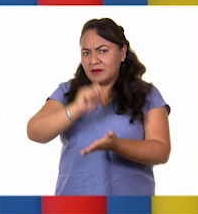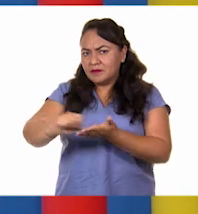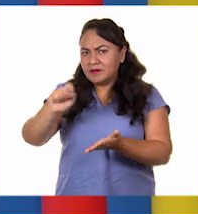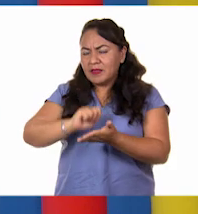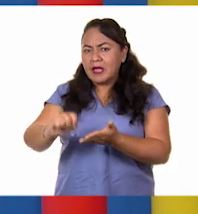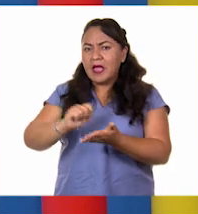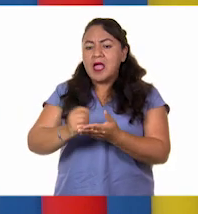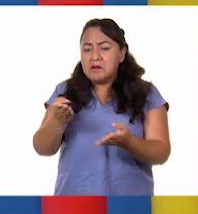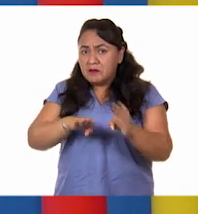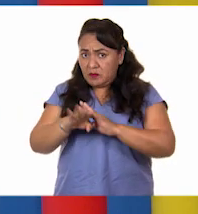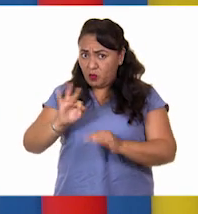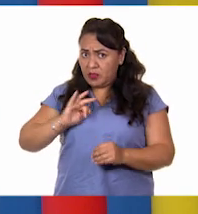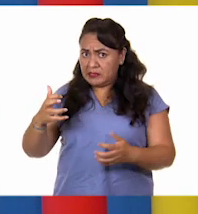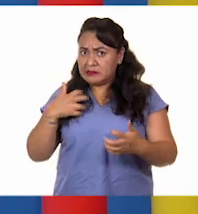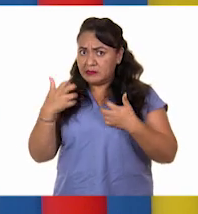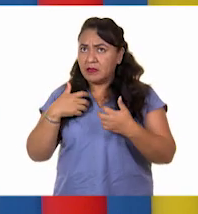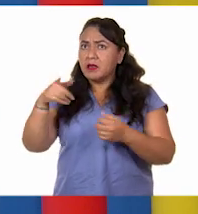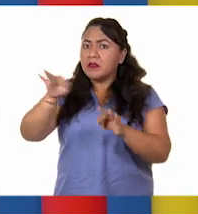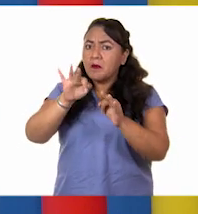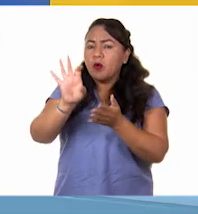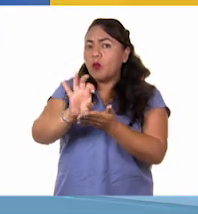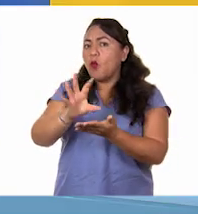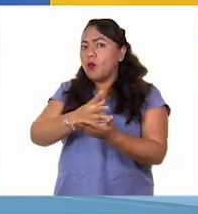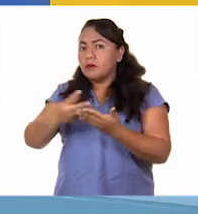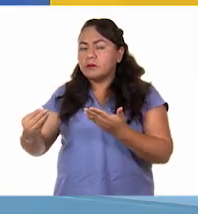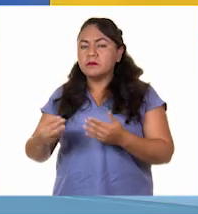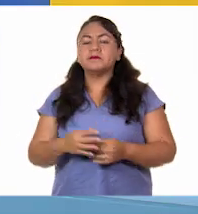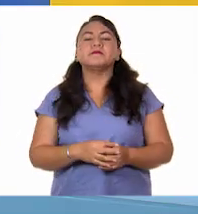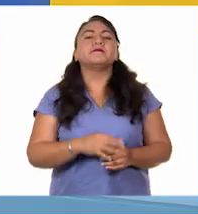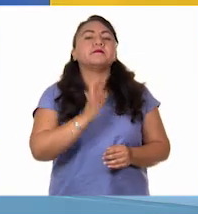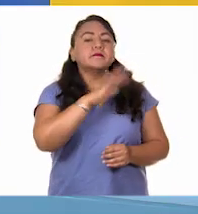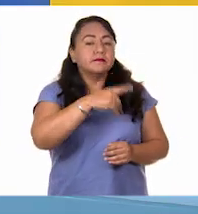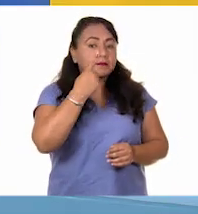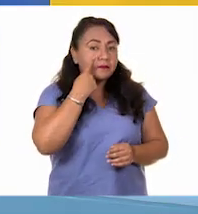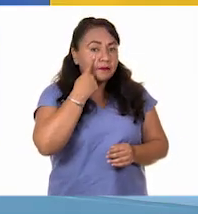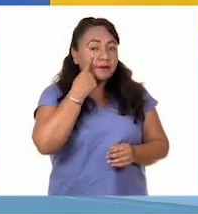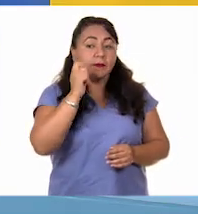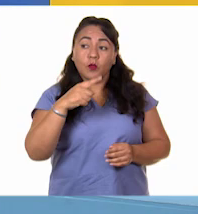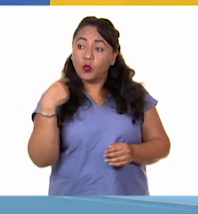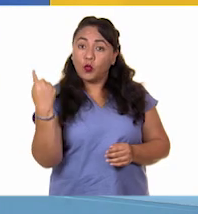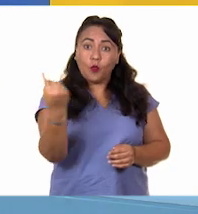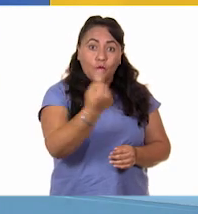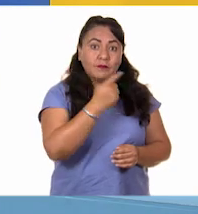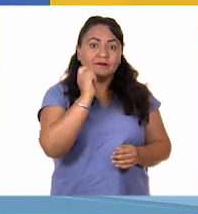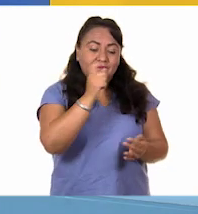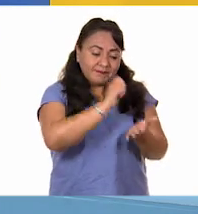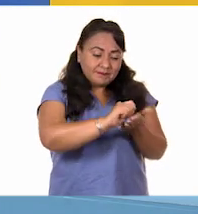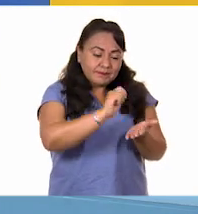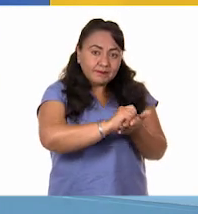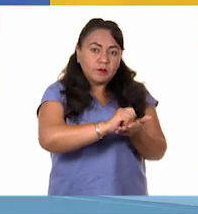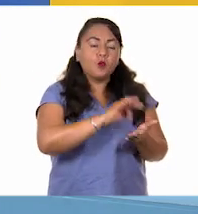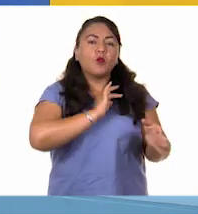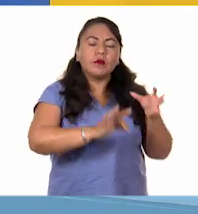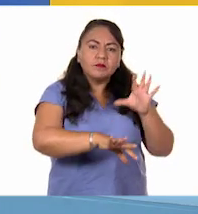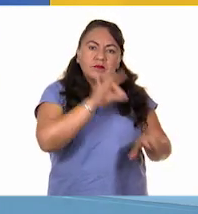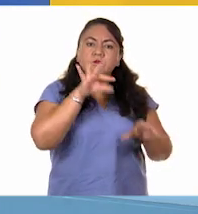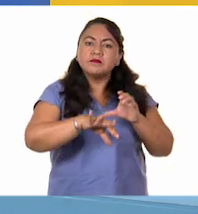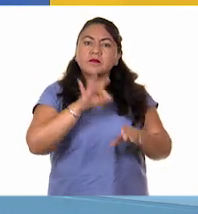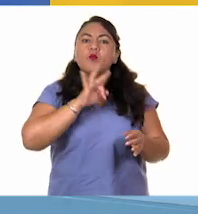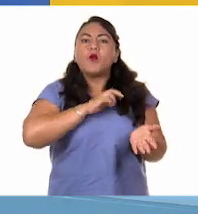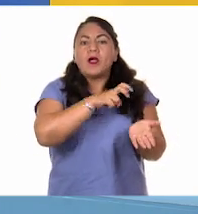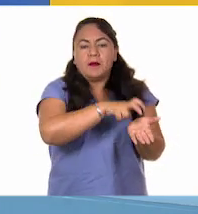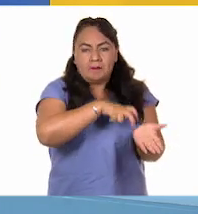vayan a molestar con que critiquemos su trabajo? Mira, en lo que todos y todas escribimos podemos encontrar aspectos a